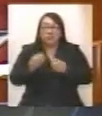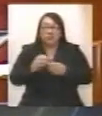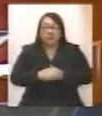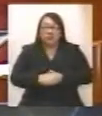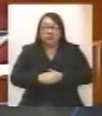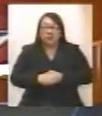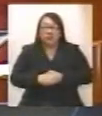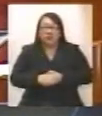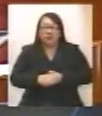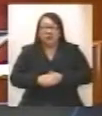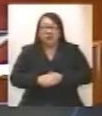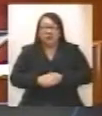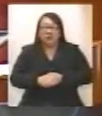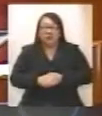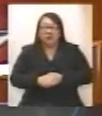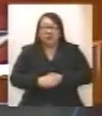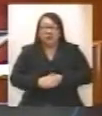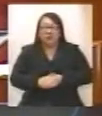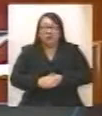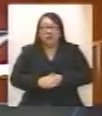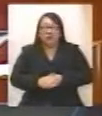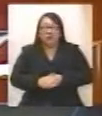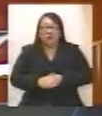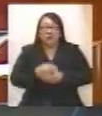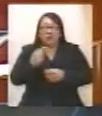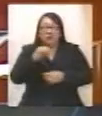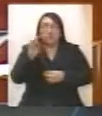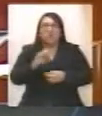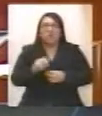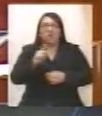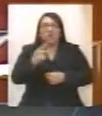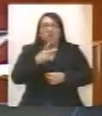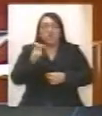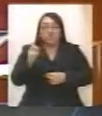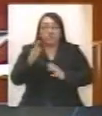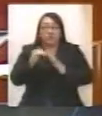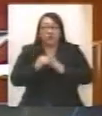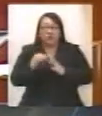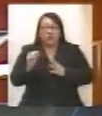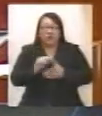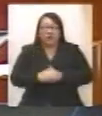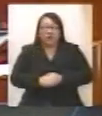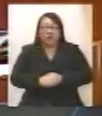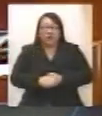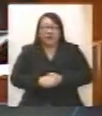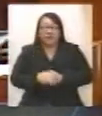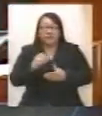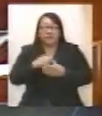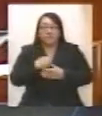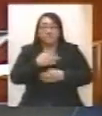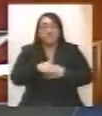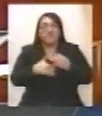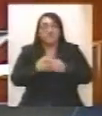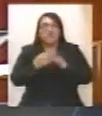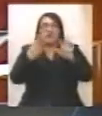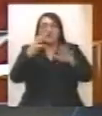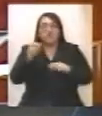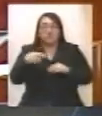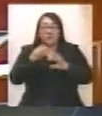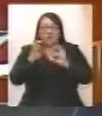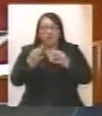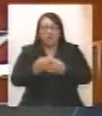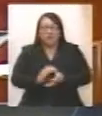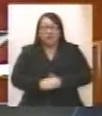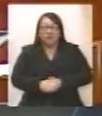de aspersión y microaspersión, por un monto de 1.200 millones de soles en beneficio de 90.000